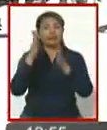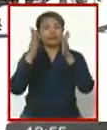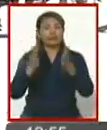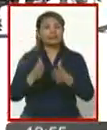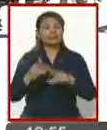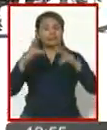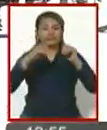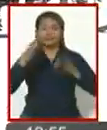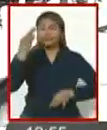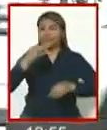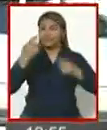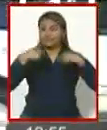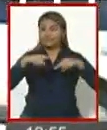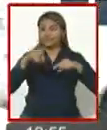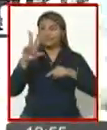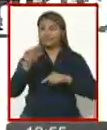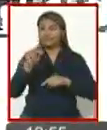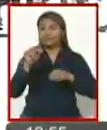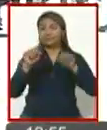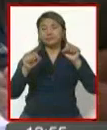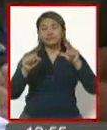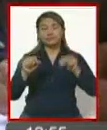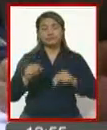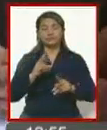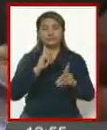universitarios analizan si van o no al diálogo.